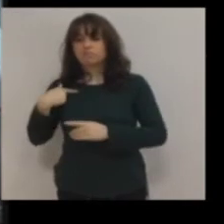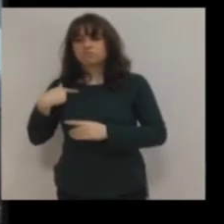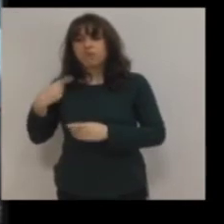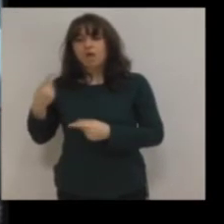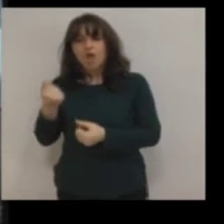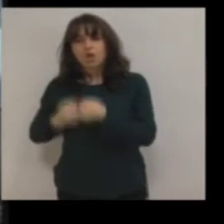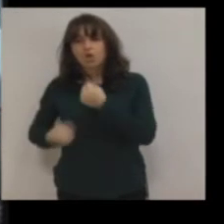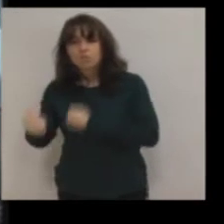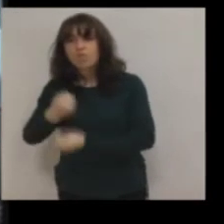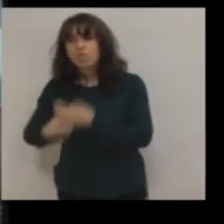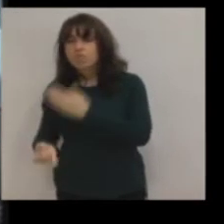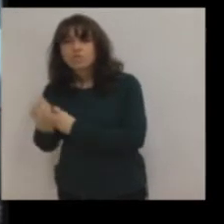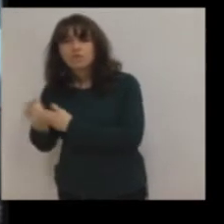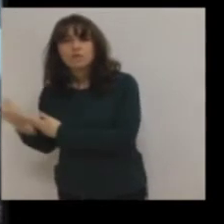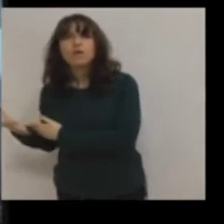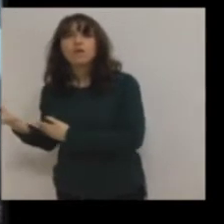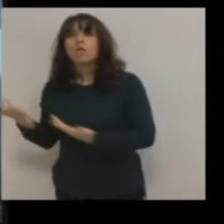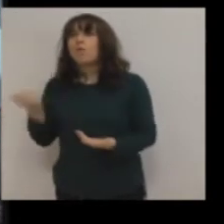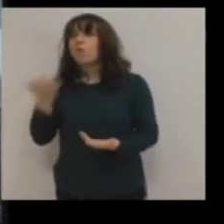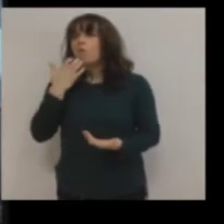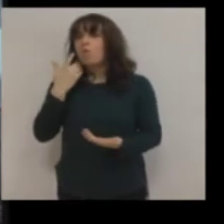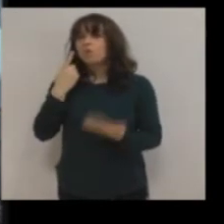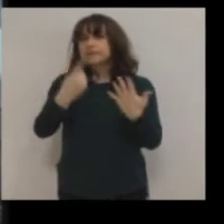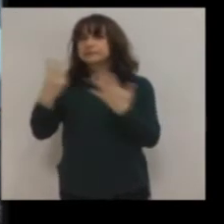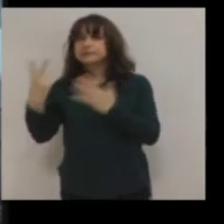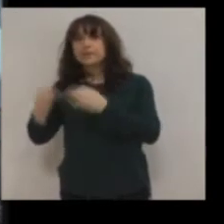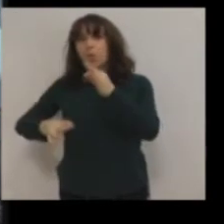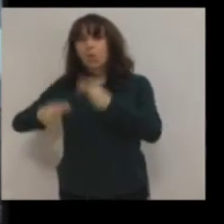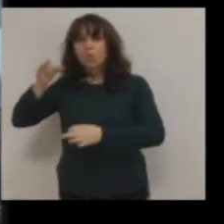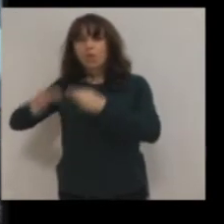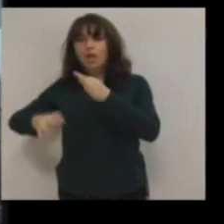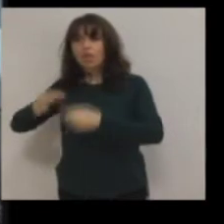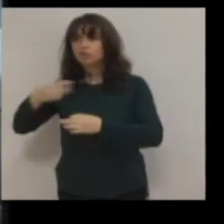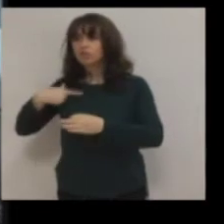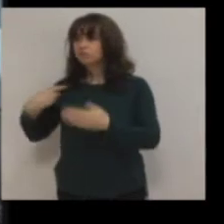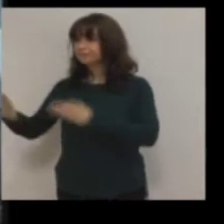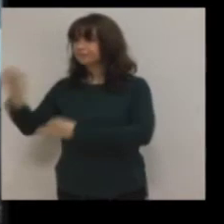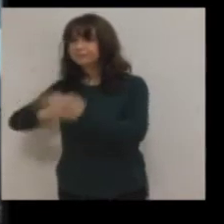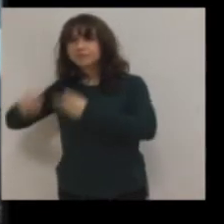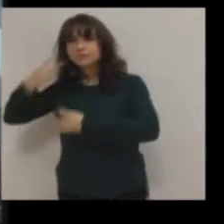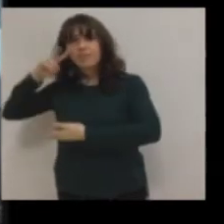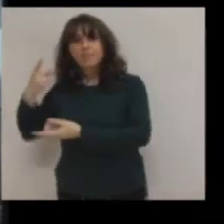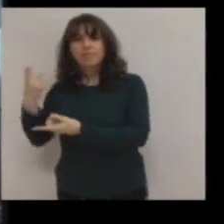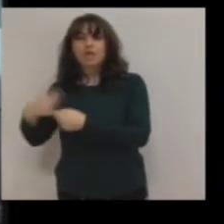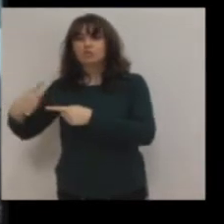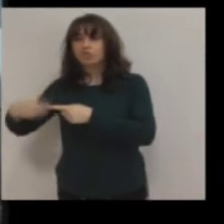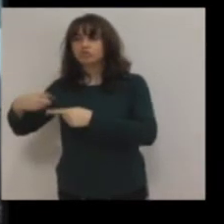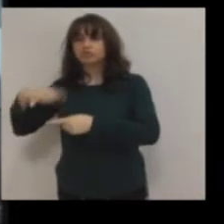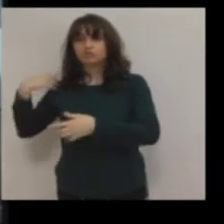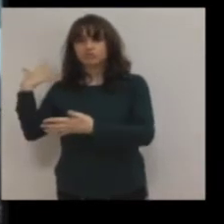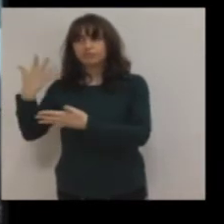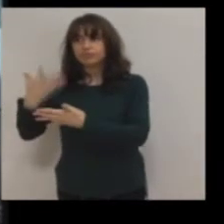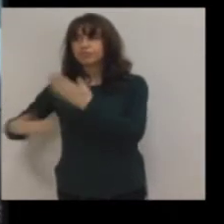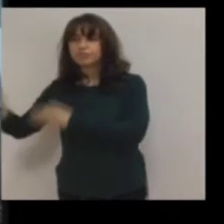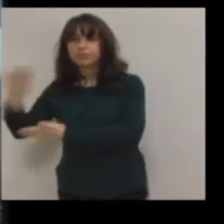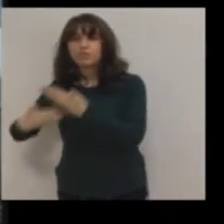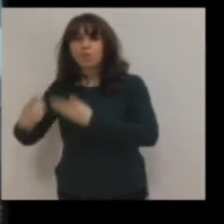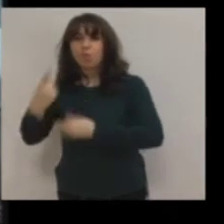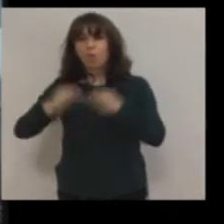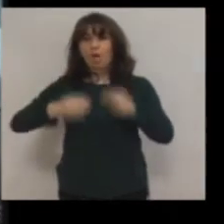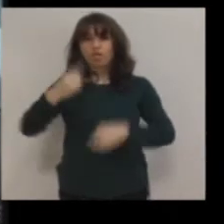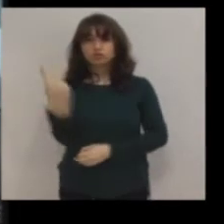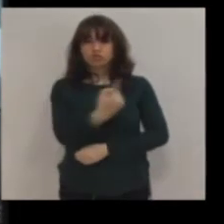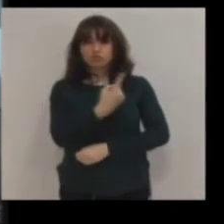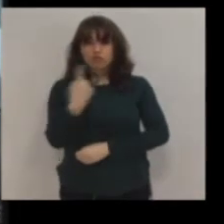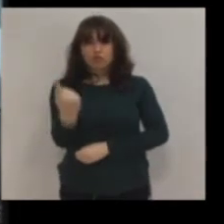escala, significa pues que tengas 6-7 juzgados que puedan compartir entre ellos experiencias. Un juzgado que esté solo nunca estará